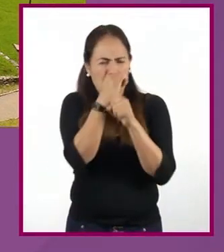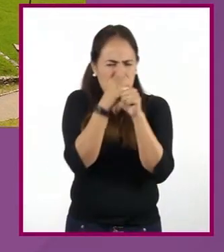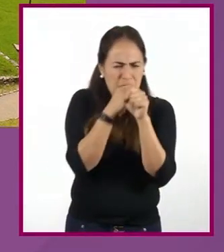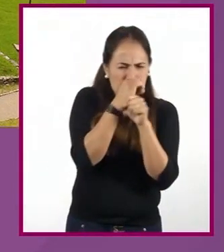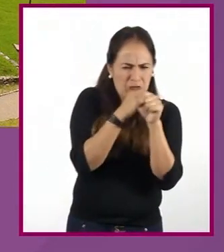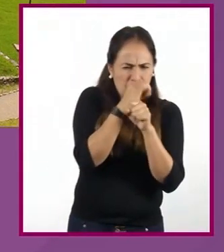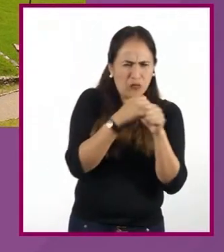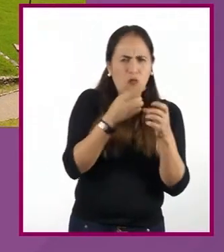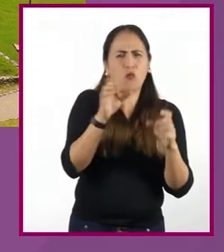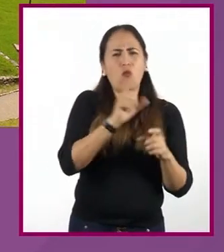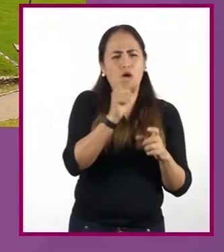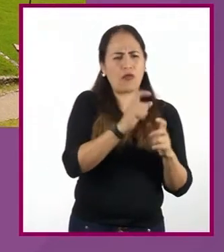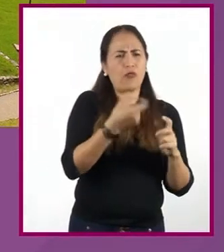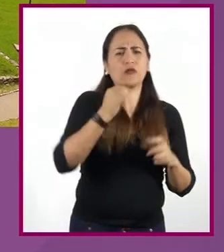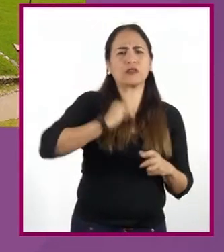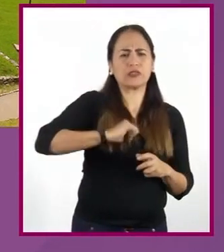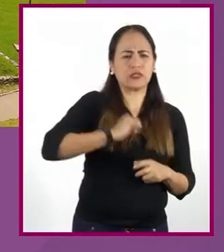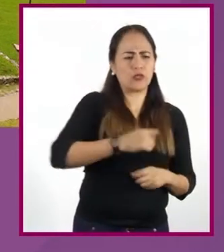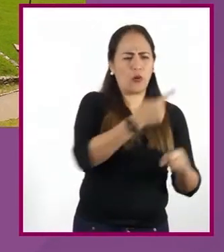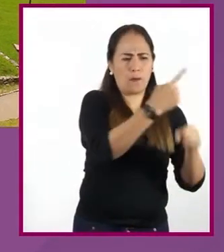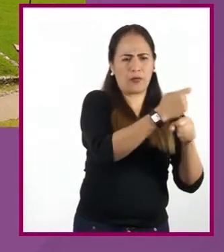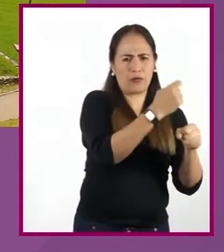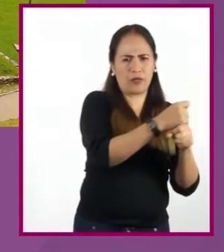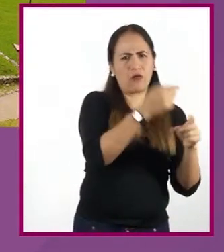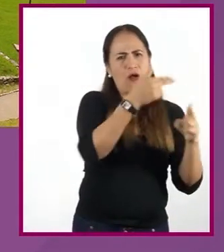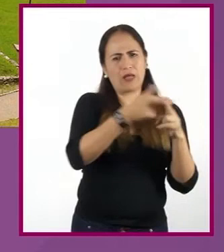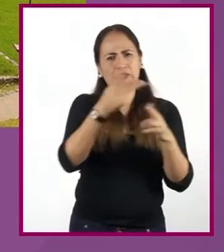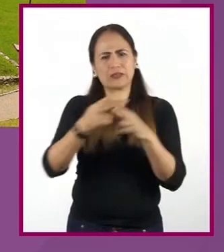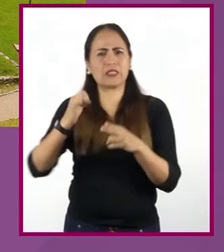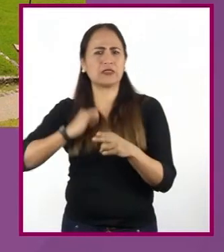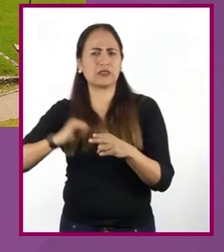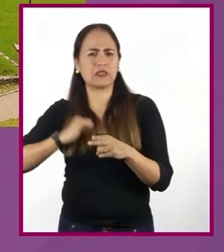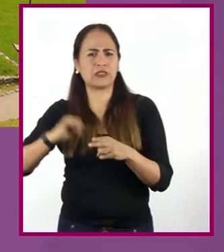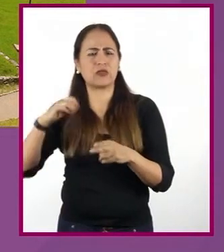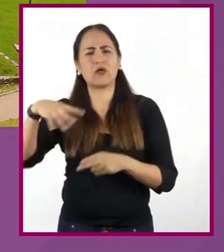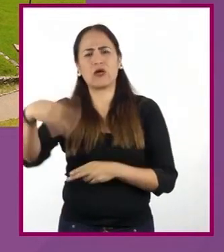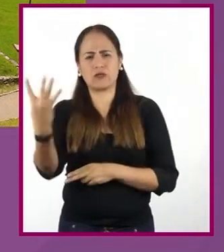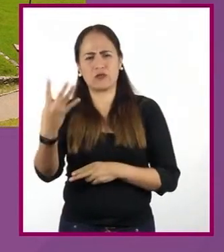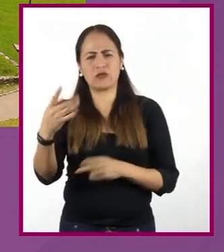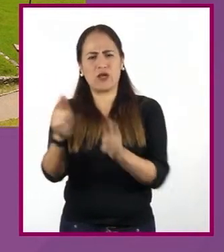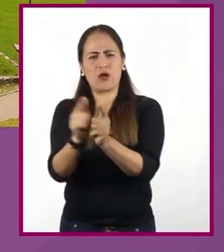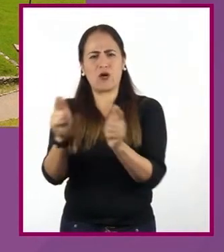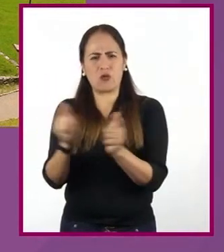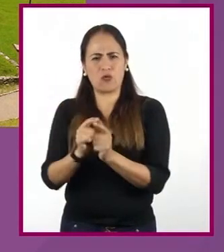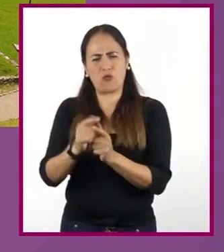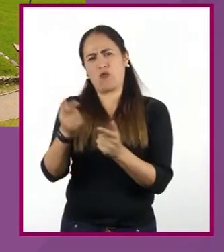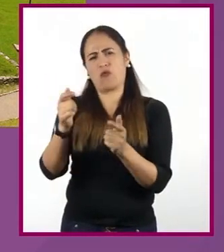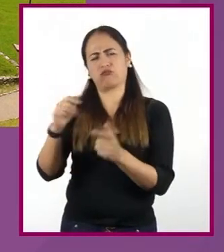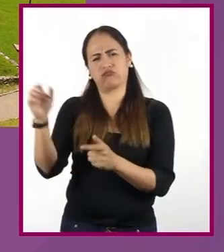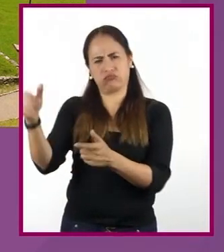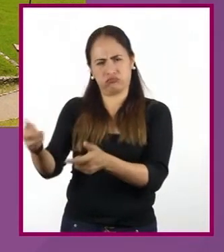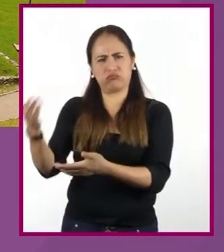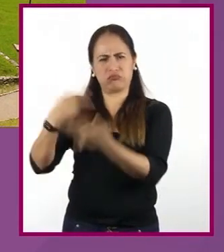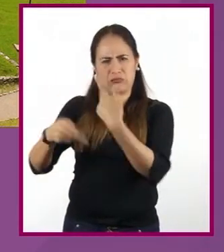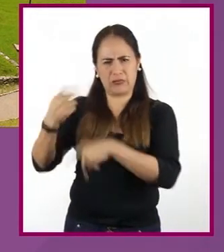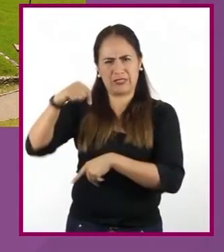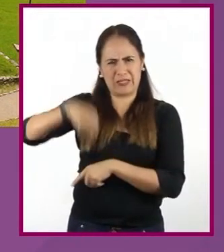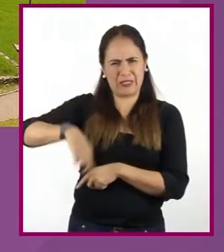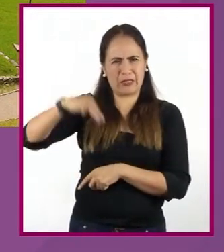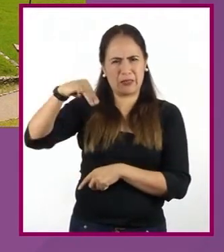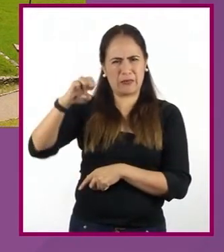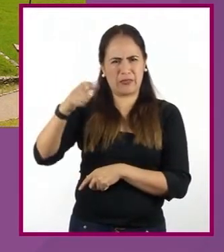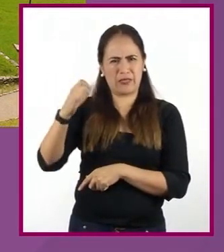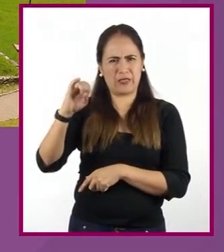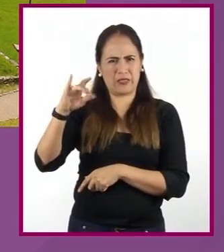el siglo I y se extendió hasta el siglo XIV, con la llegada de los mexicas. Durante este largo